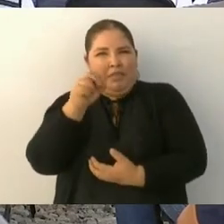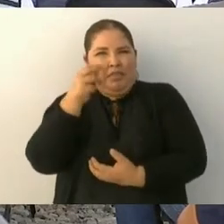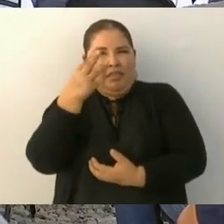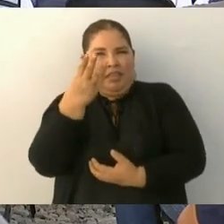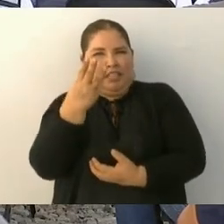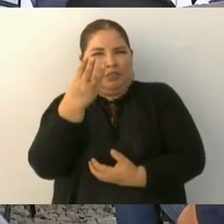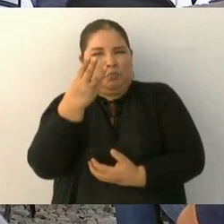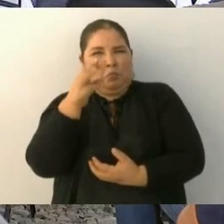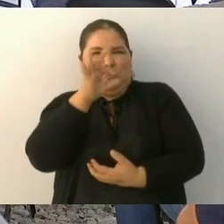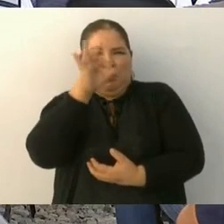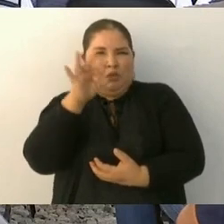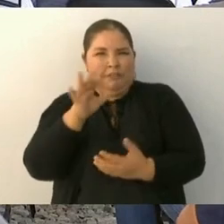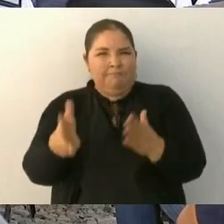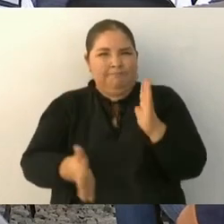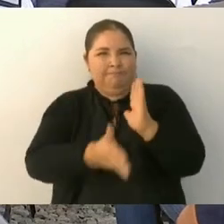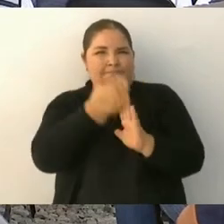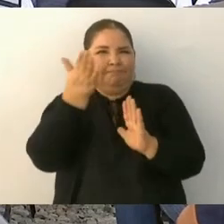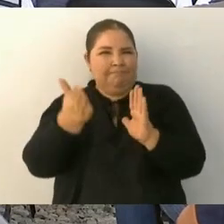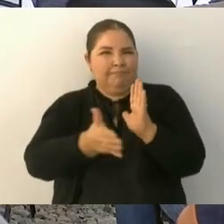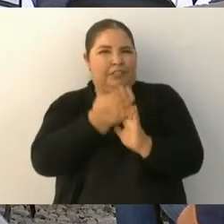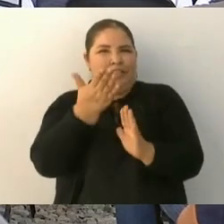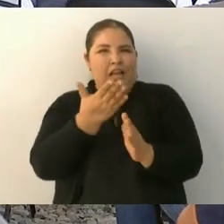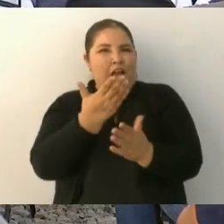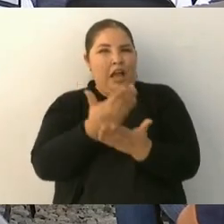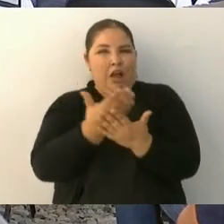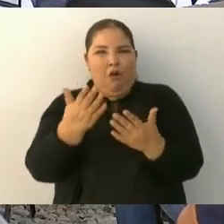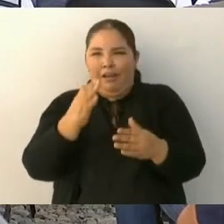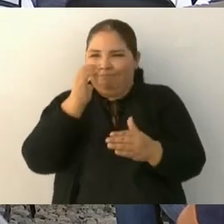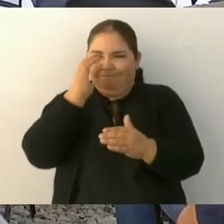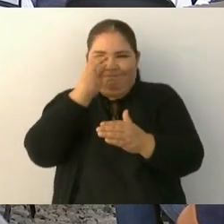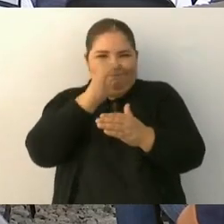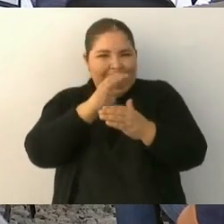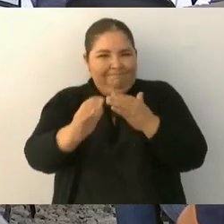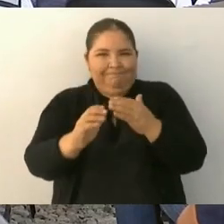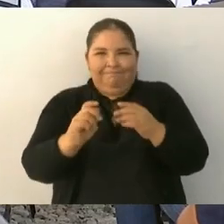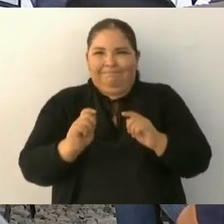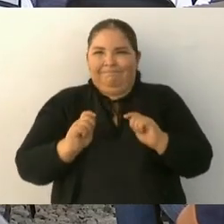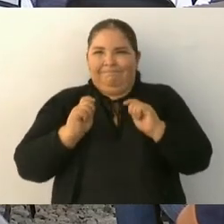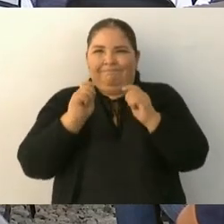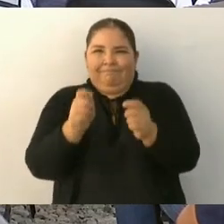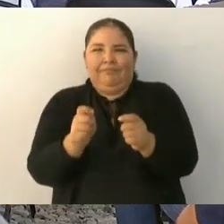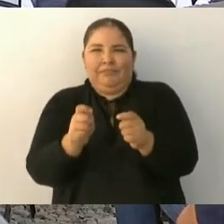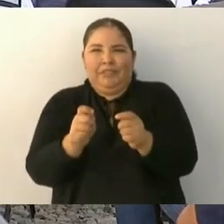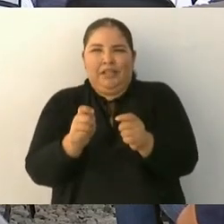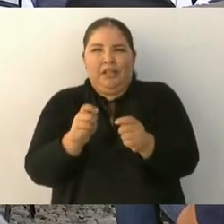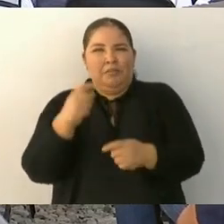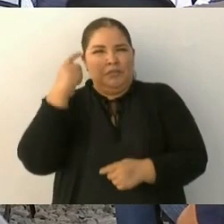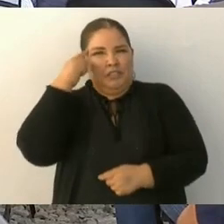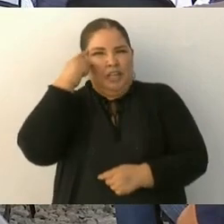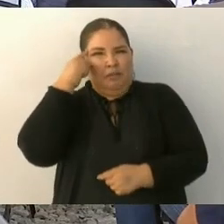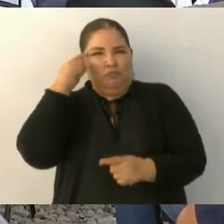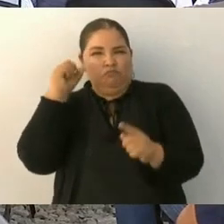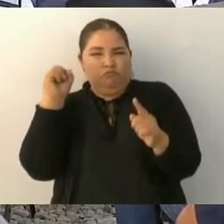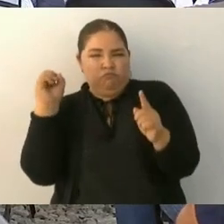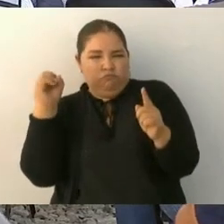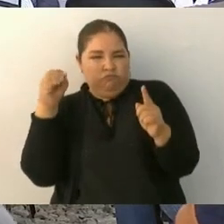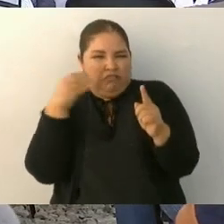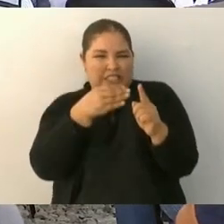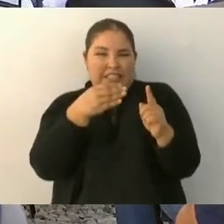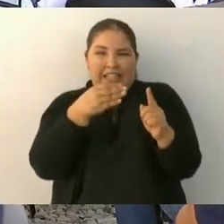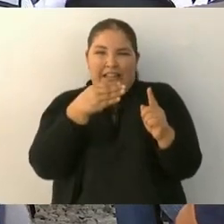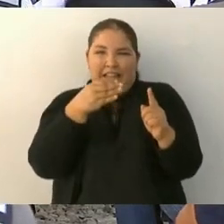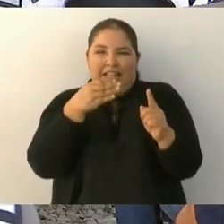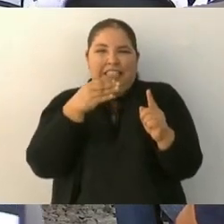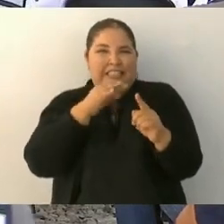de avance y hoy la estamos entregando. Consideramos que es un reto, que ha sido un reto prácticamente